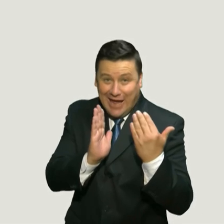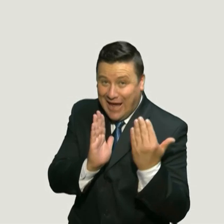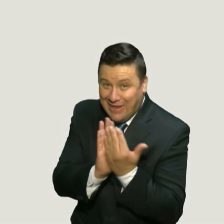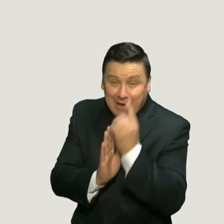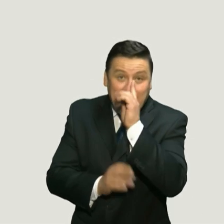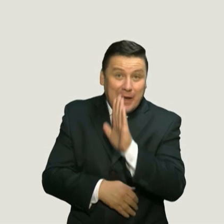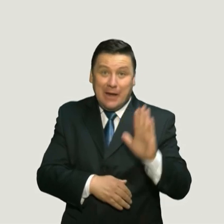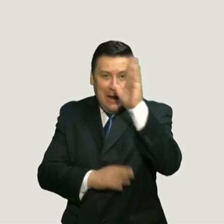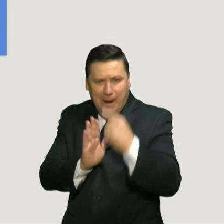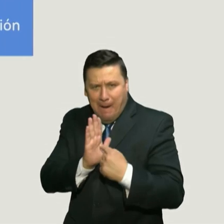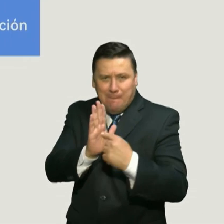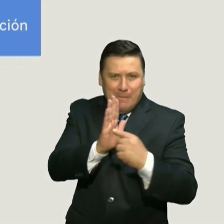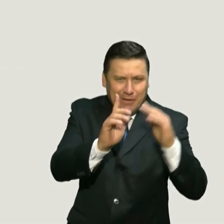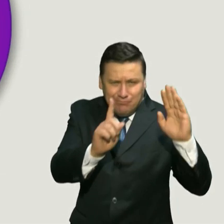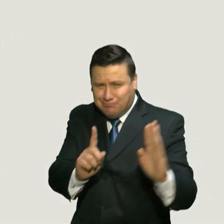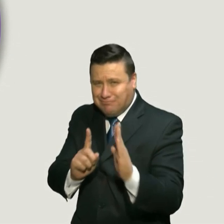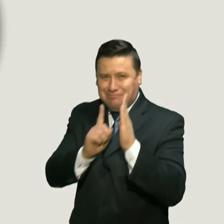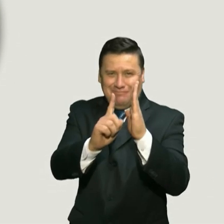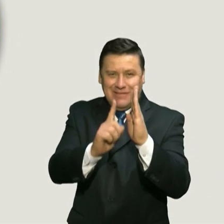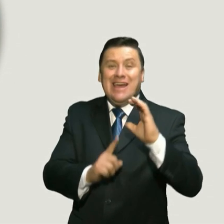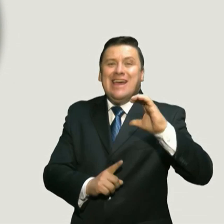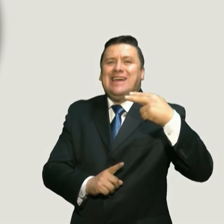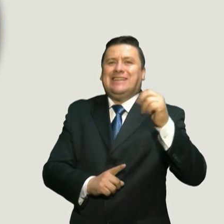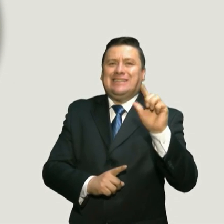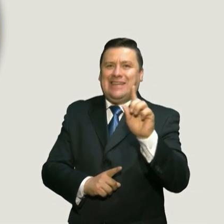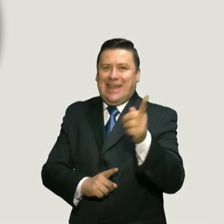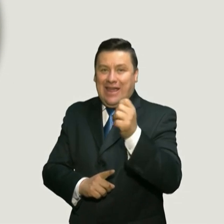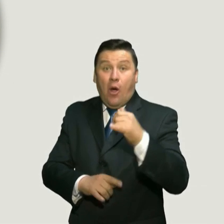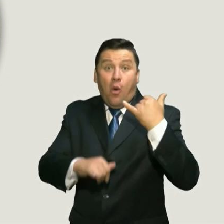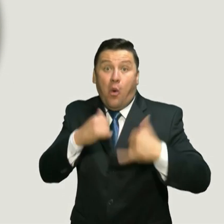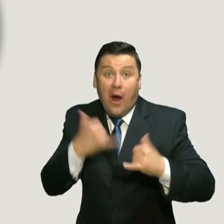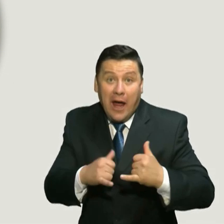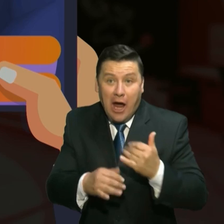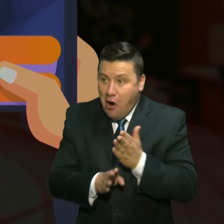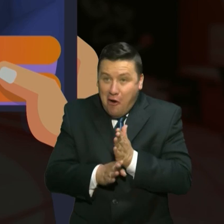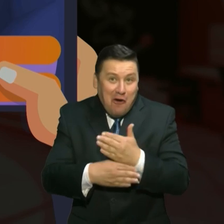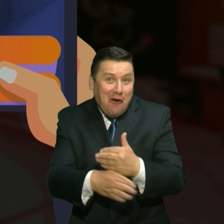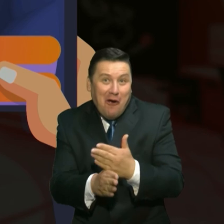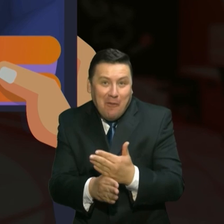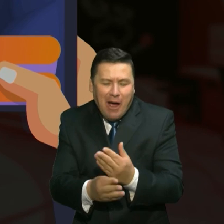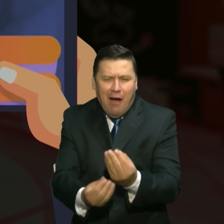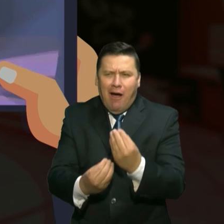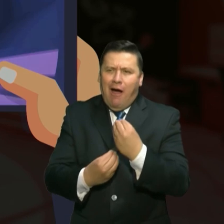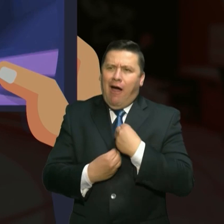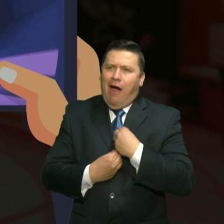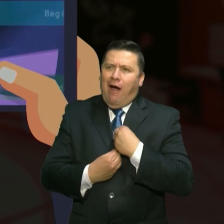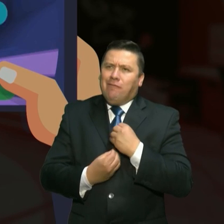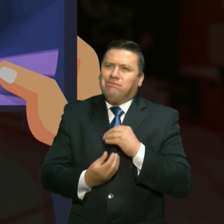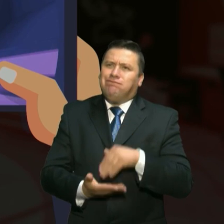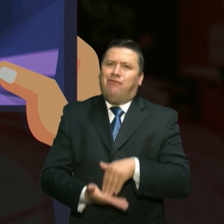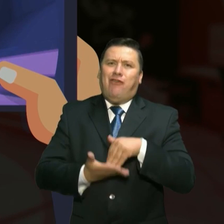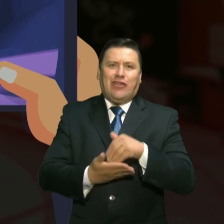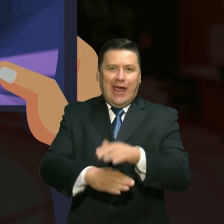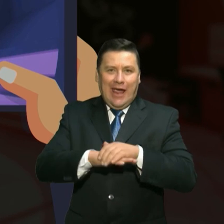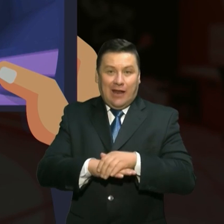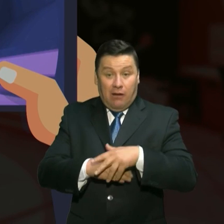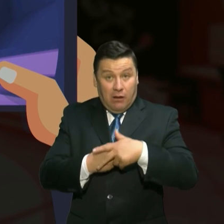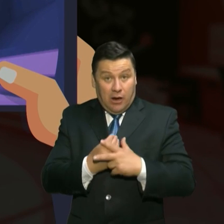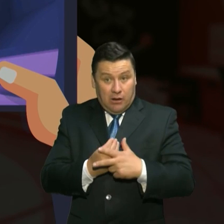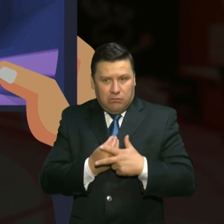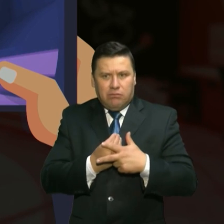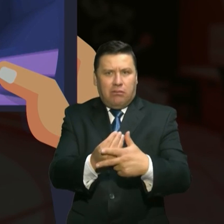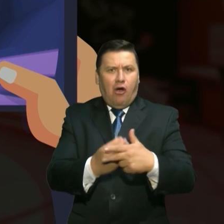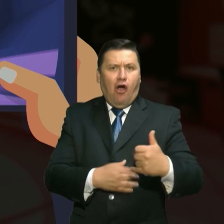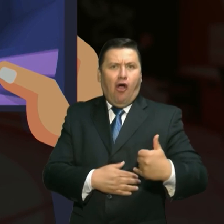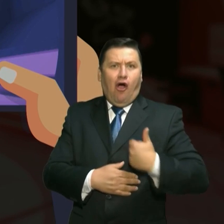Ministerio de Educación Nacional presenta Be The One Challenge. Juega, comparte y fortalece tu inglés. Una